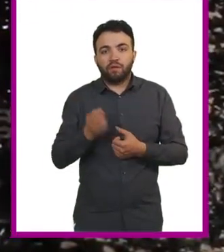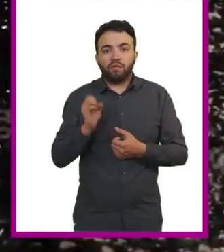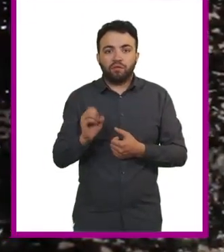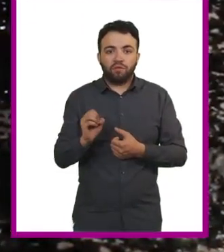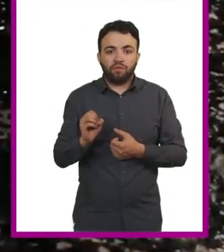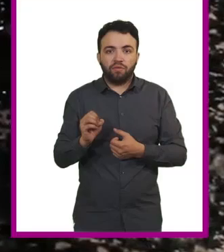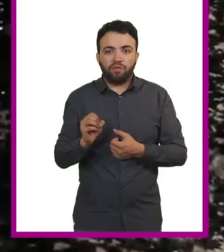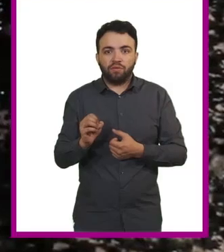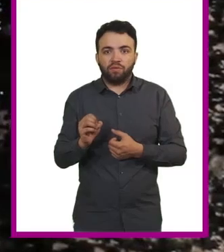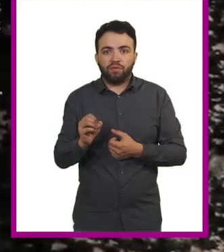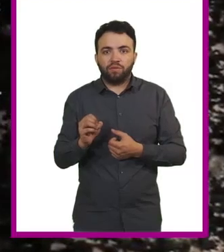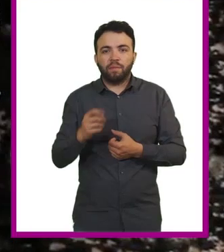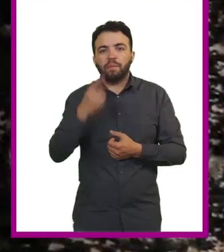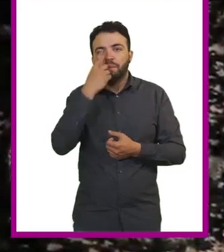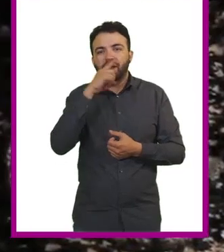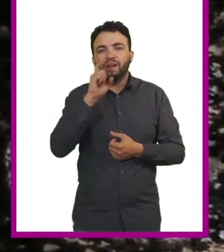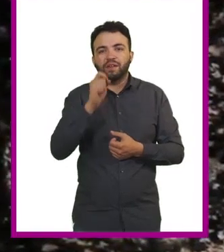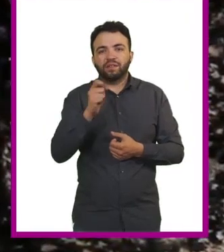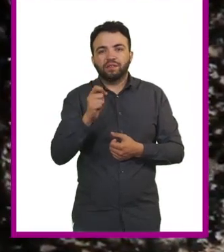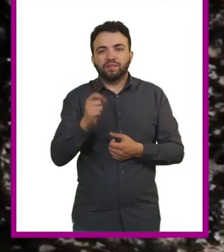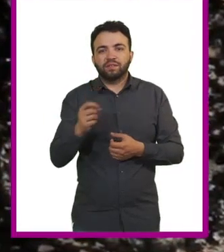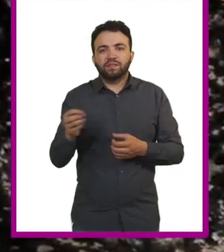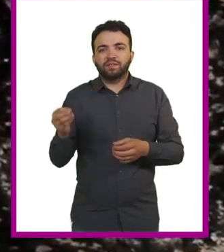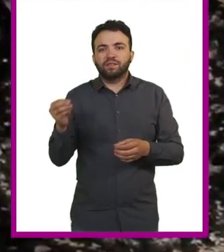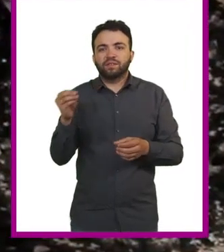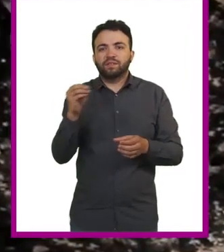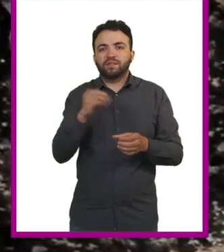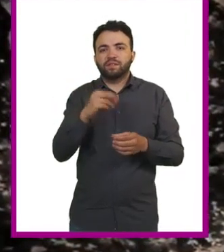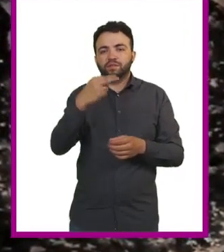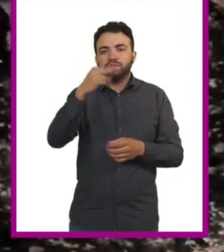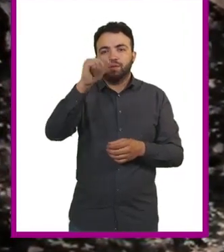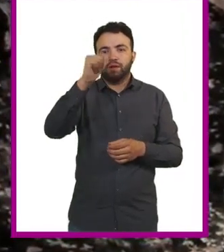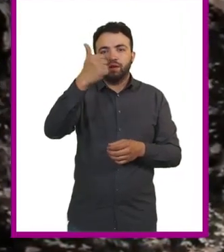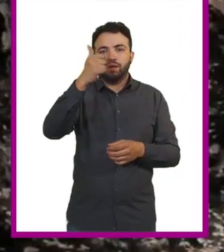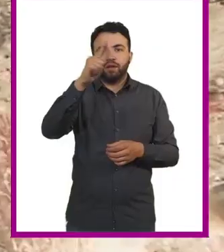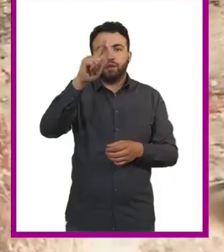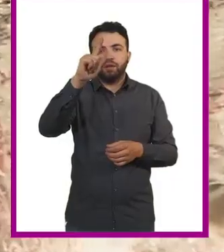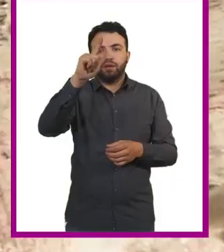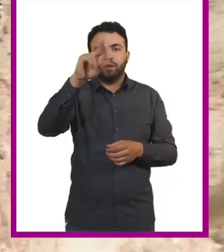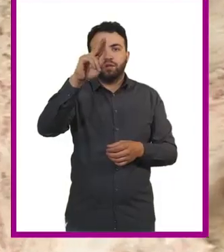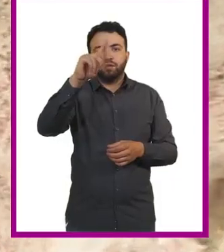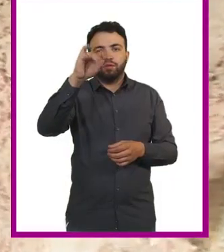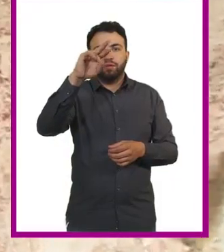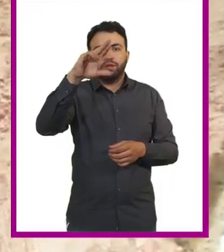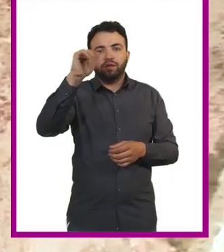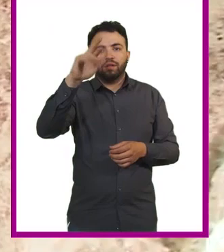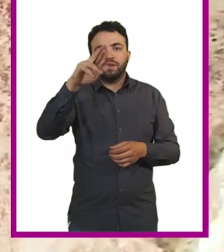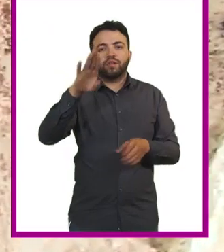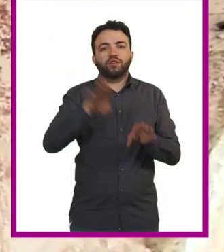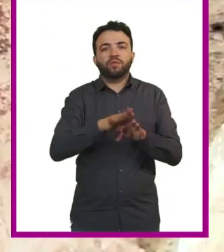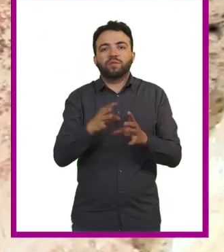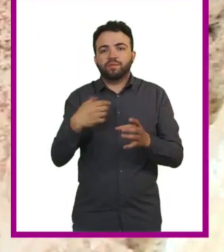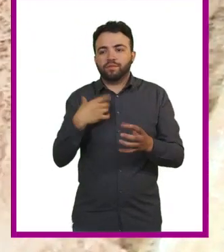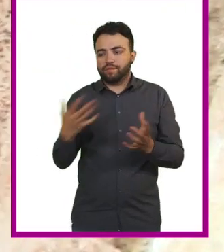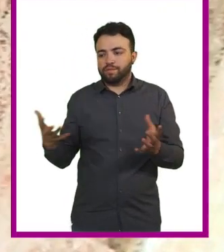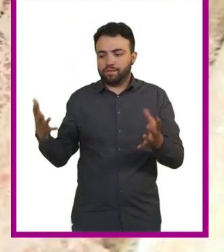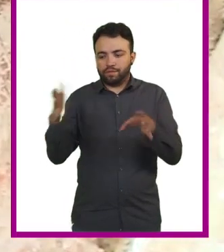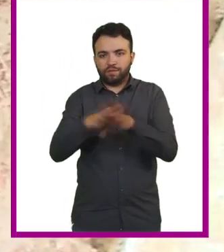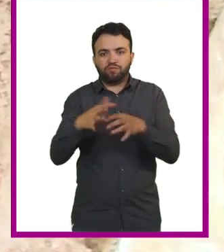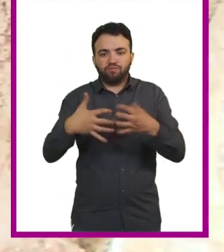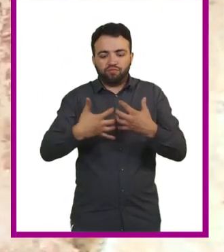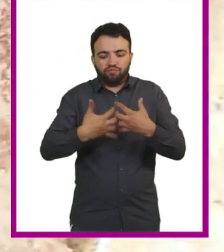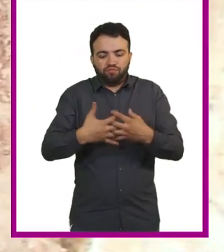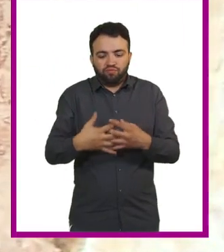que les daba, esto lo llamamos aglutinante, que son elementos agregados a la pintura que permiten darle consistencia un poquito